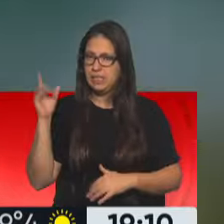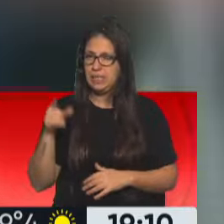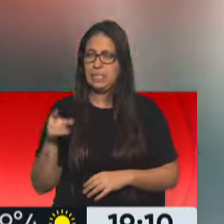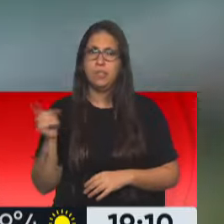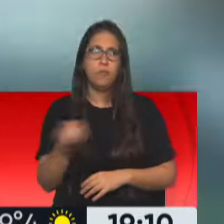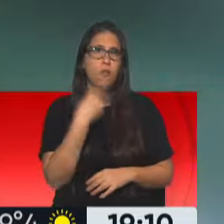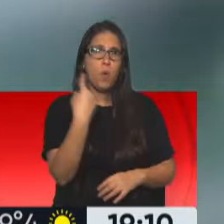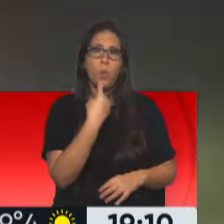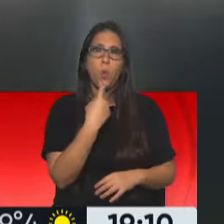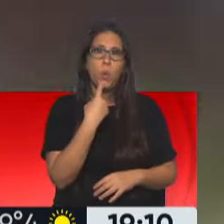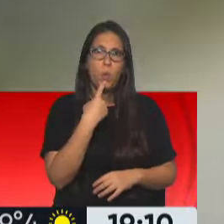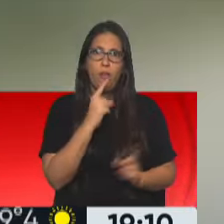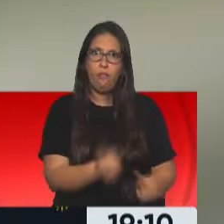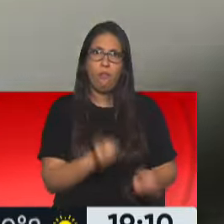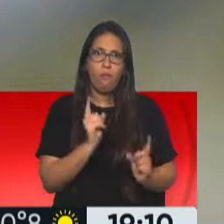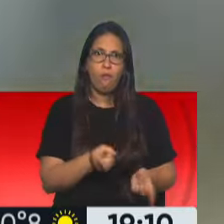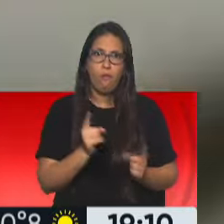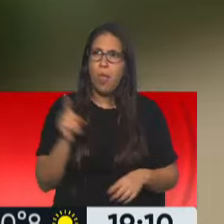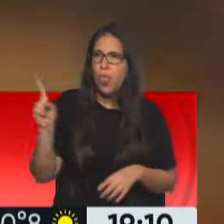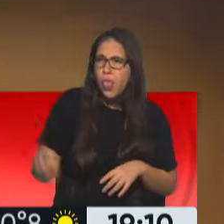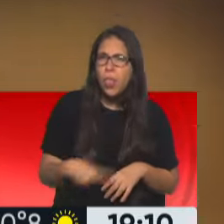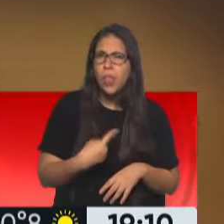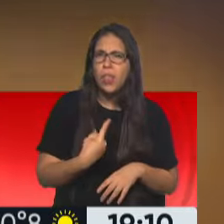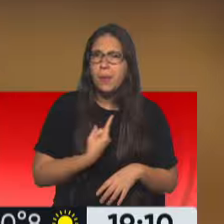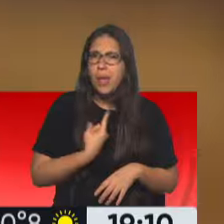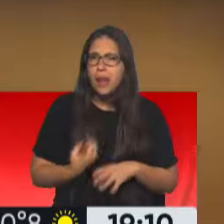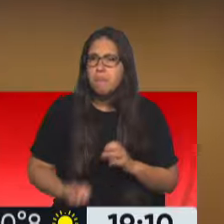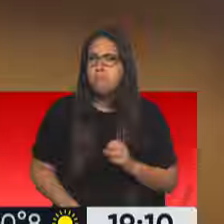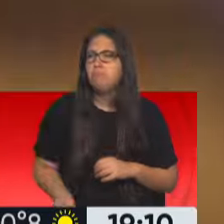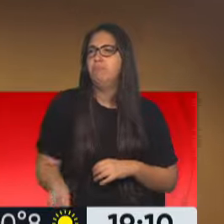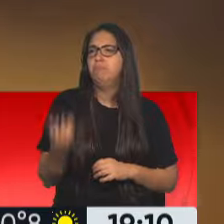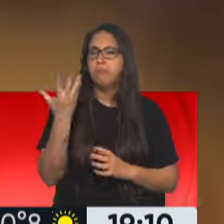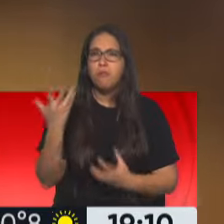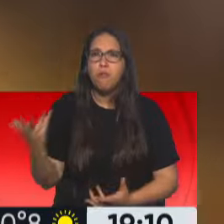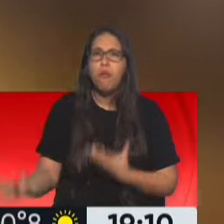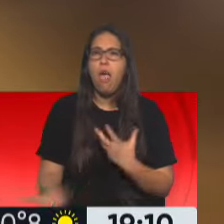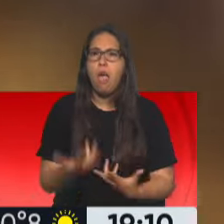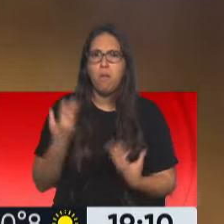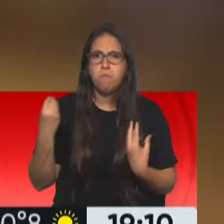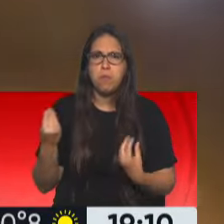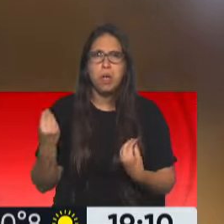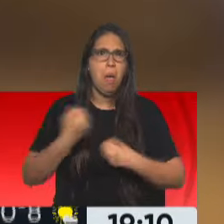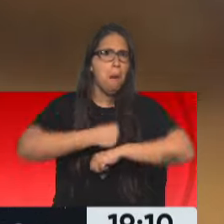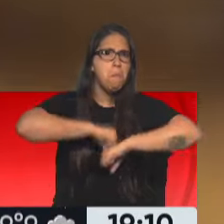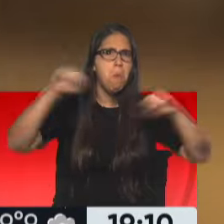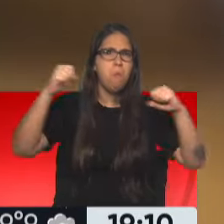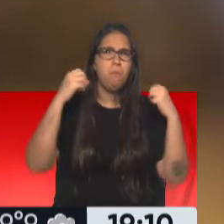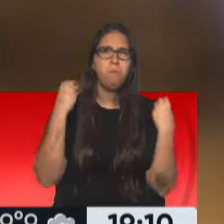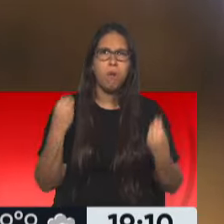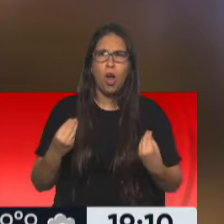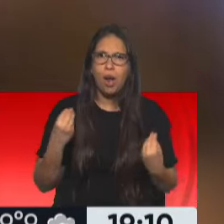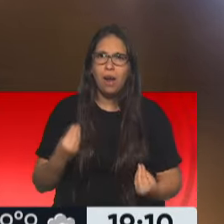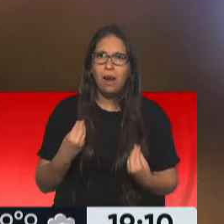nos seguimos haciendo. ¿Dónde se origina el fuego que genera después la explosión? ¿Por qué las explosiones? Claro. Evidentemente